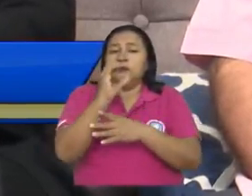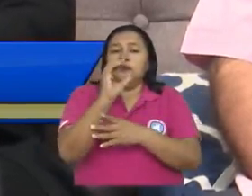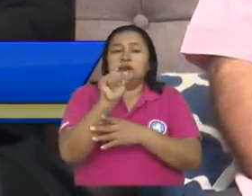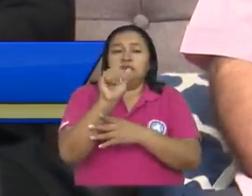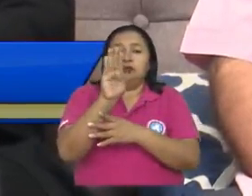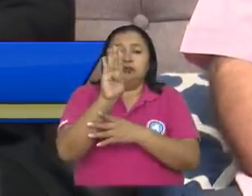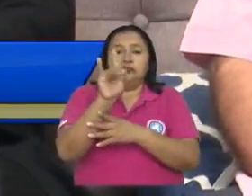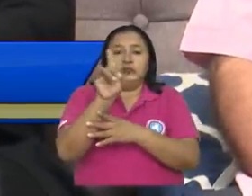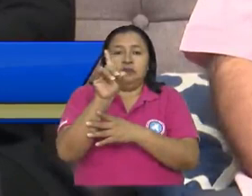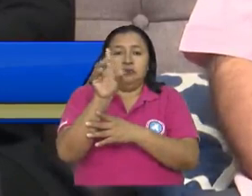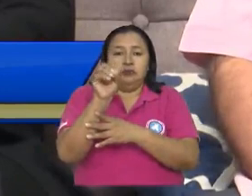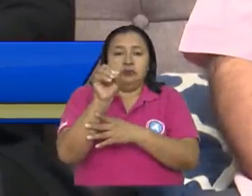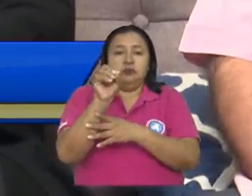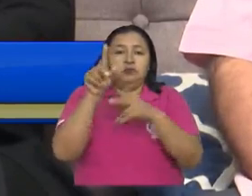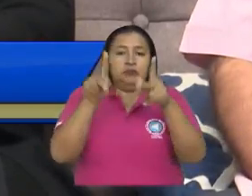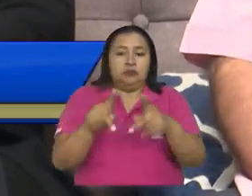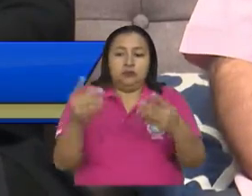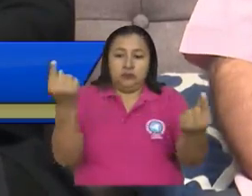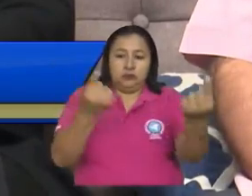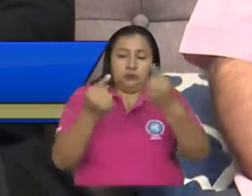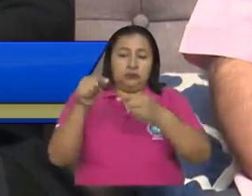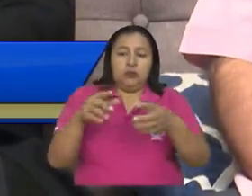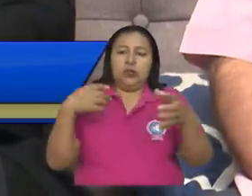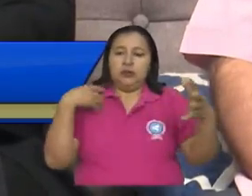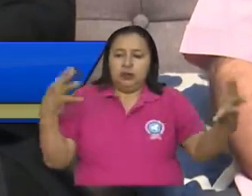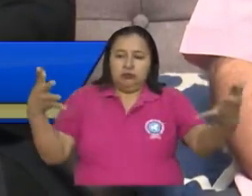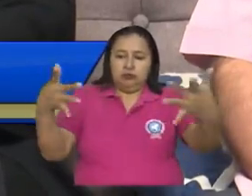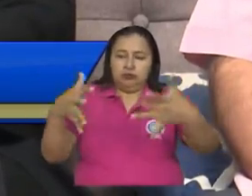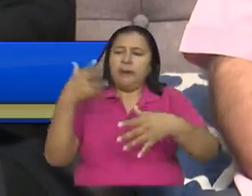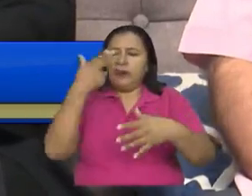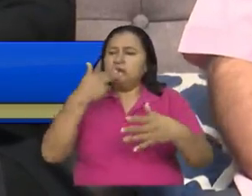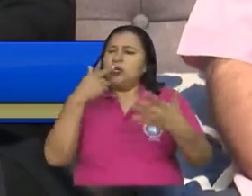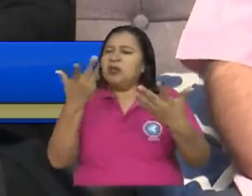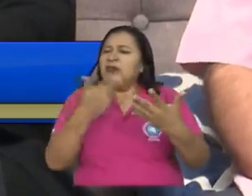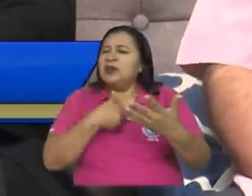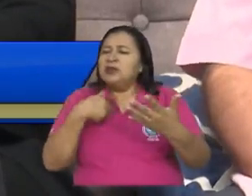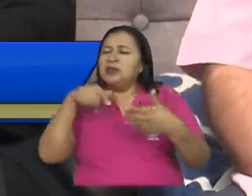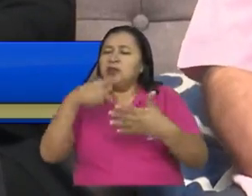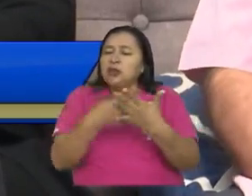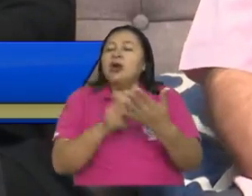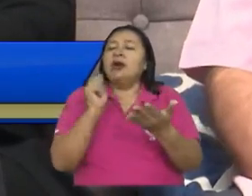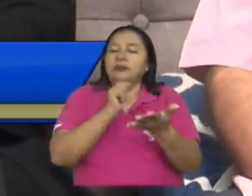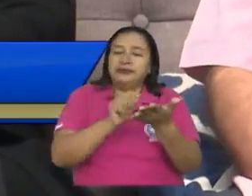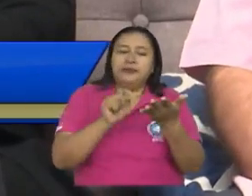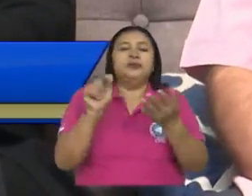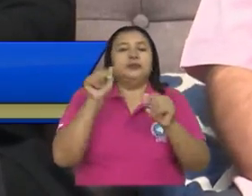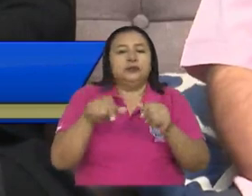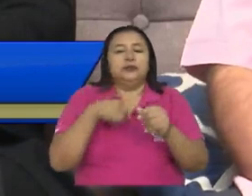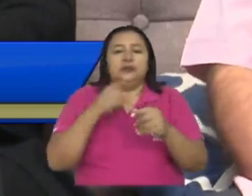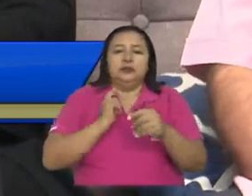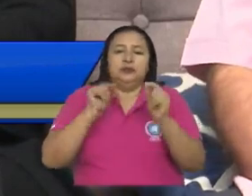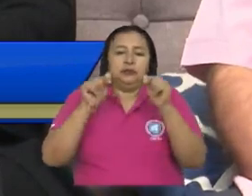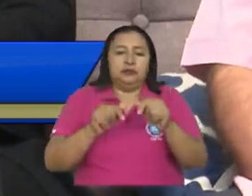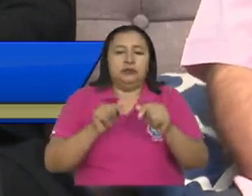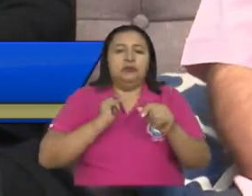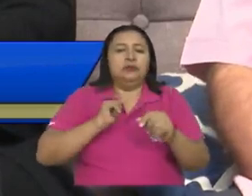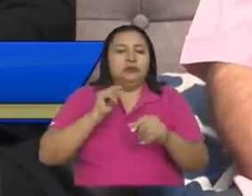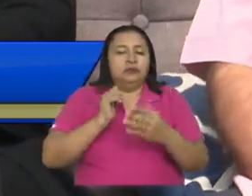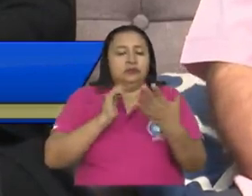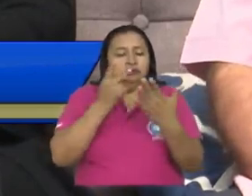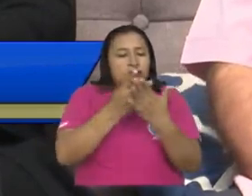población, y ha sido nuestra práctica permanente cada año. Efectivamente, nosotros tenemos un monto